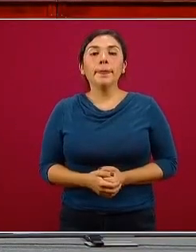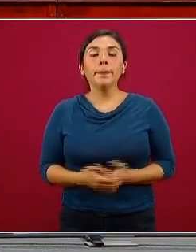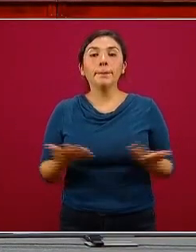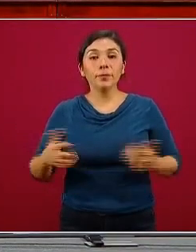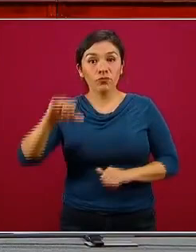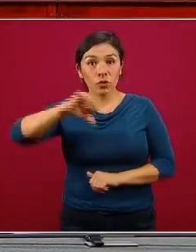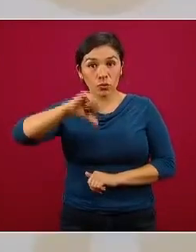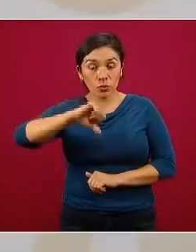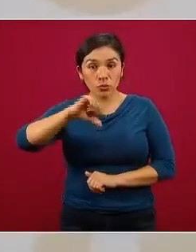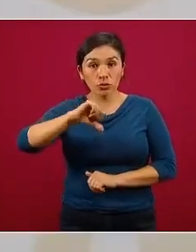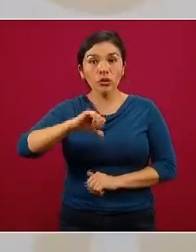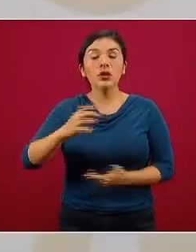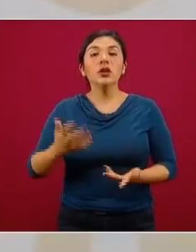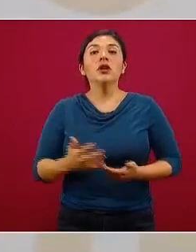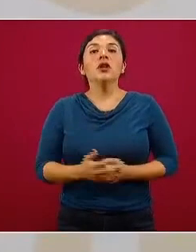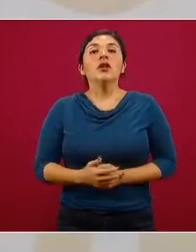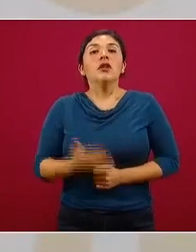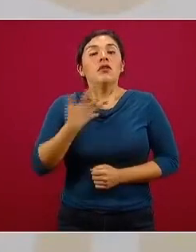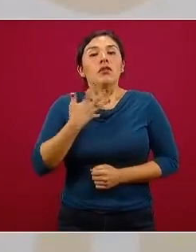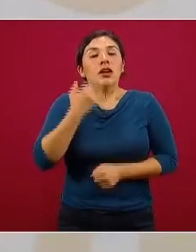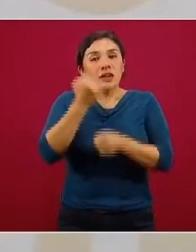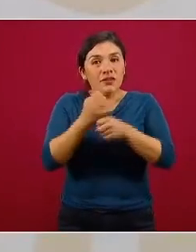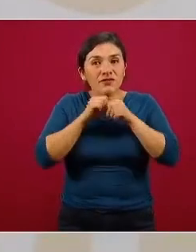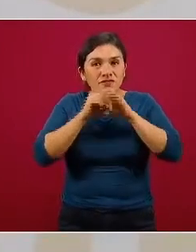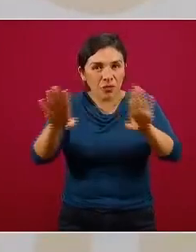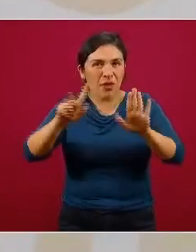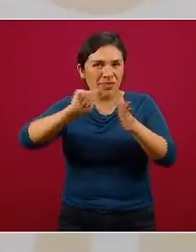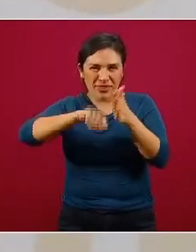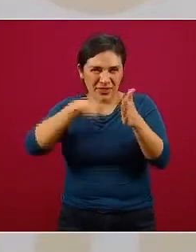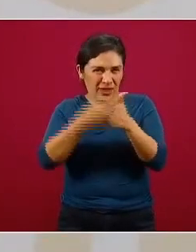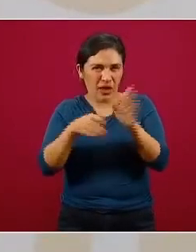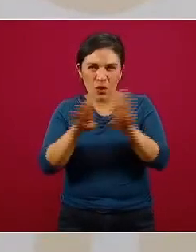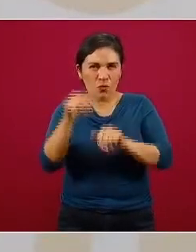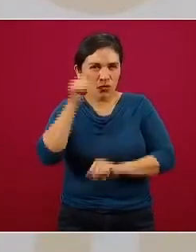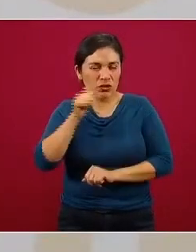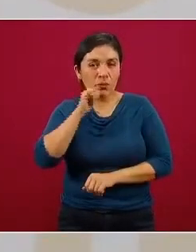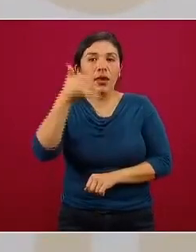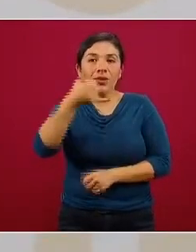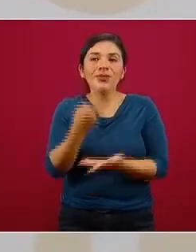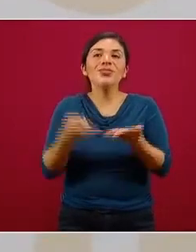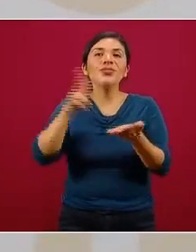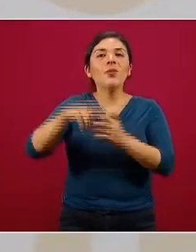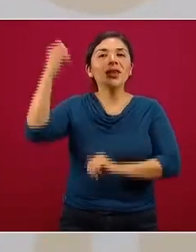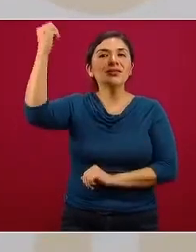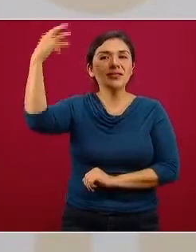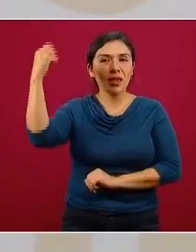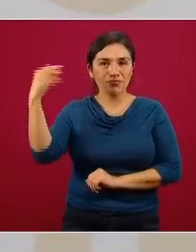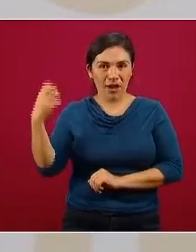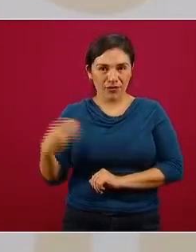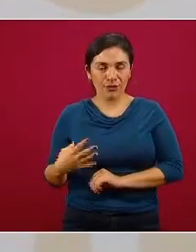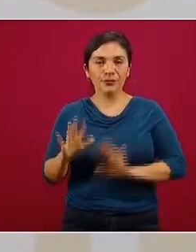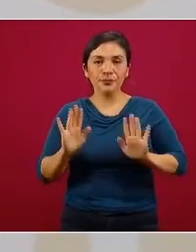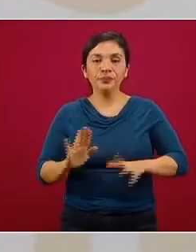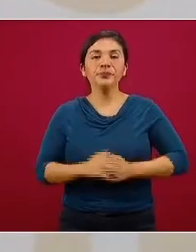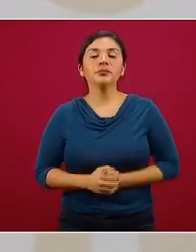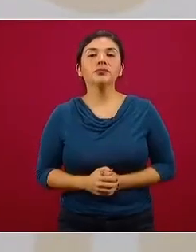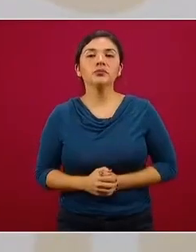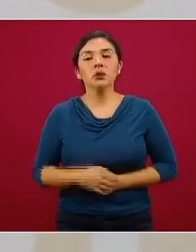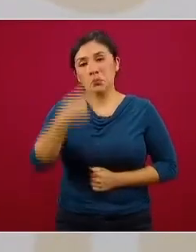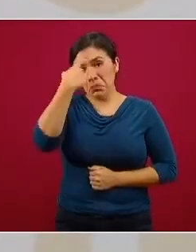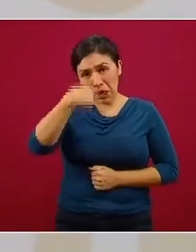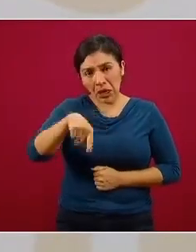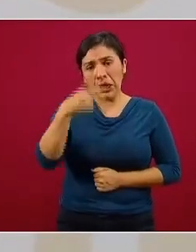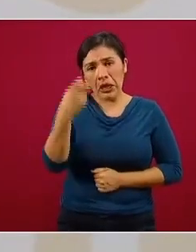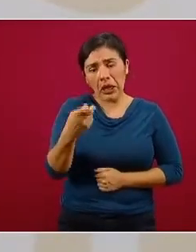Hoy vamos a tener el informe técnico y el semáforo. Vamos a retomar sobre el semáforo y vamos a